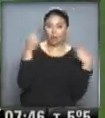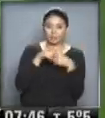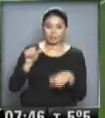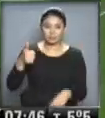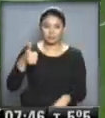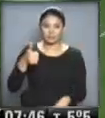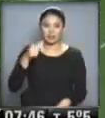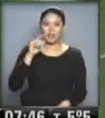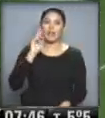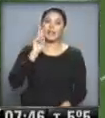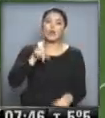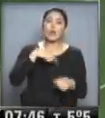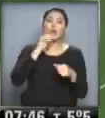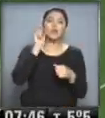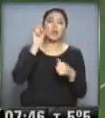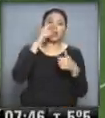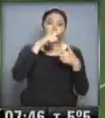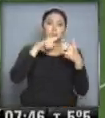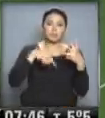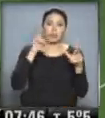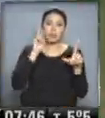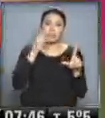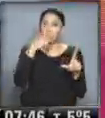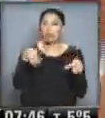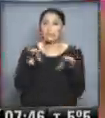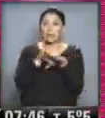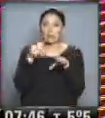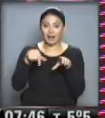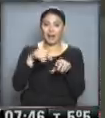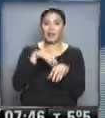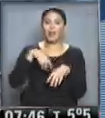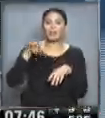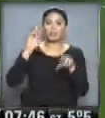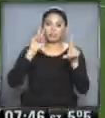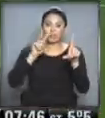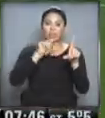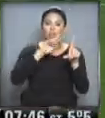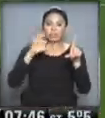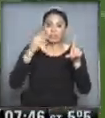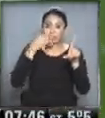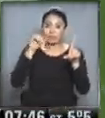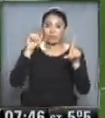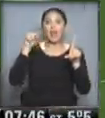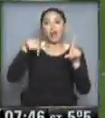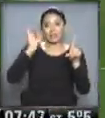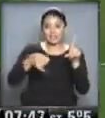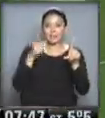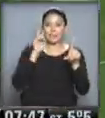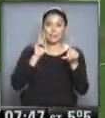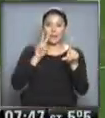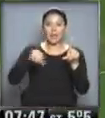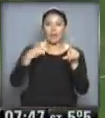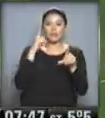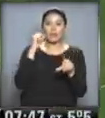Sánchez, de Gastón Caprari, el descuento, acá el empate, acá el 2-0 de Carlos Sánchez, y ahora sí vamos a ver el gol de